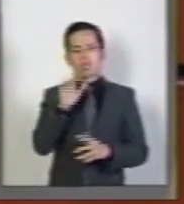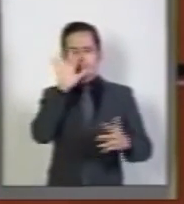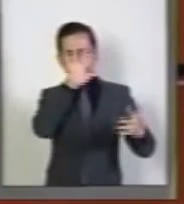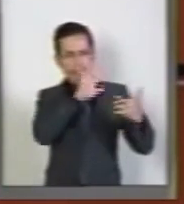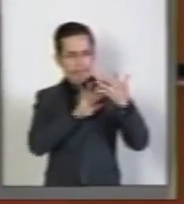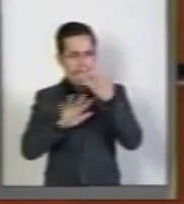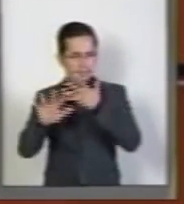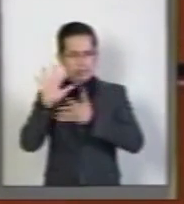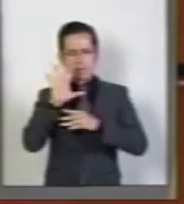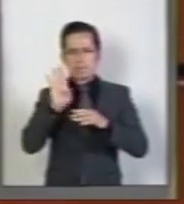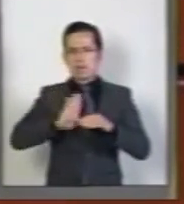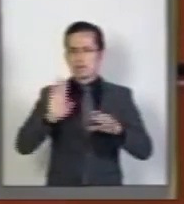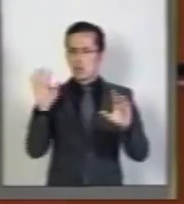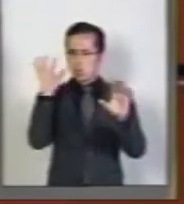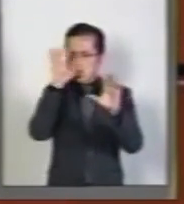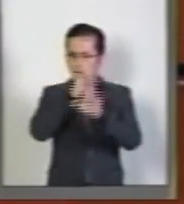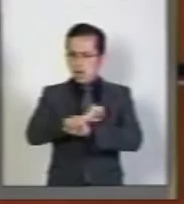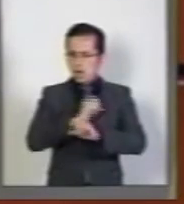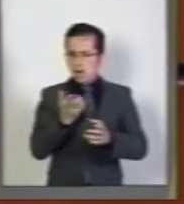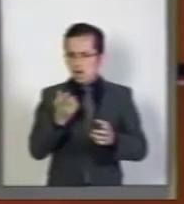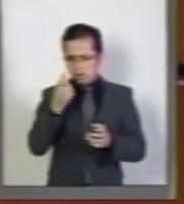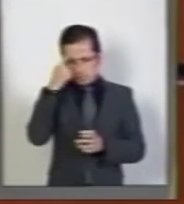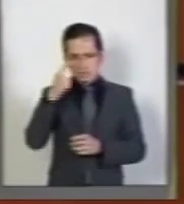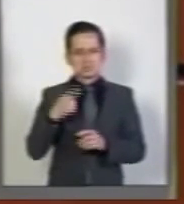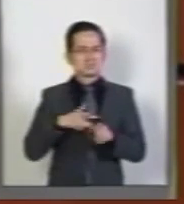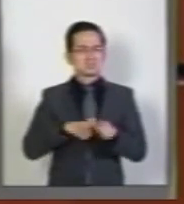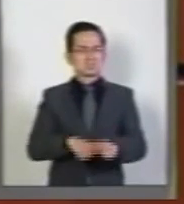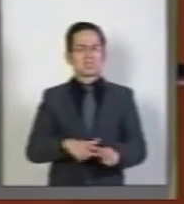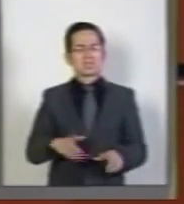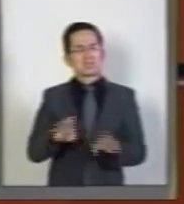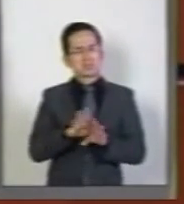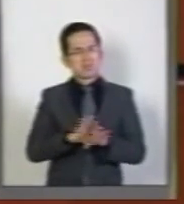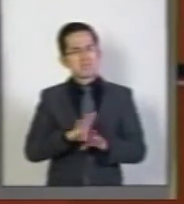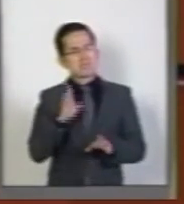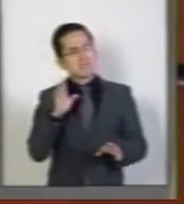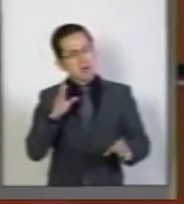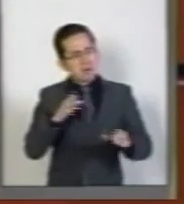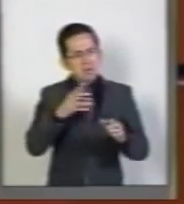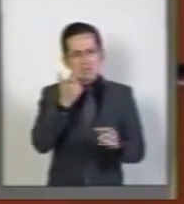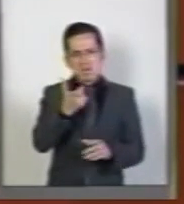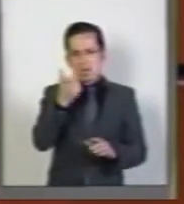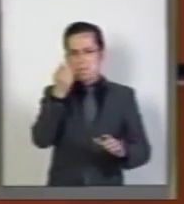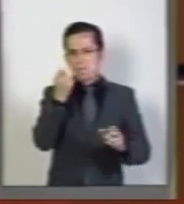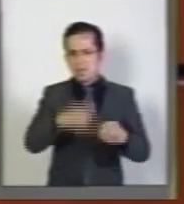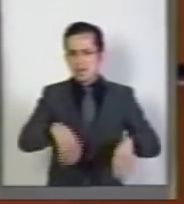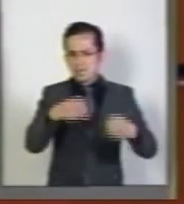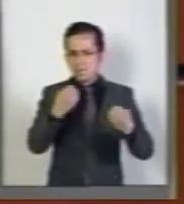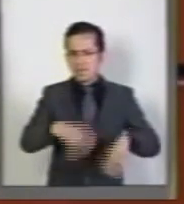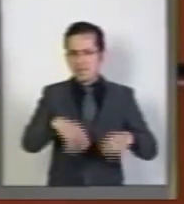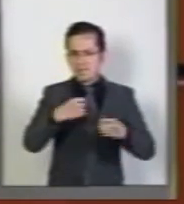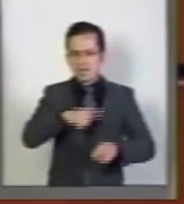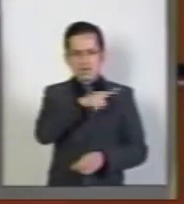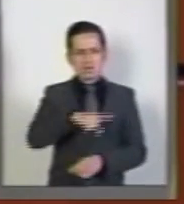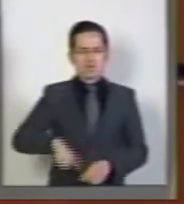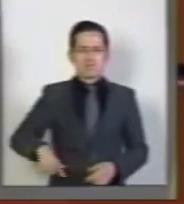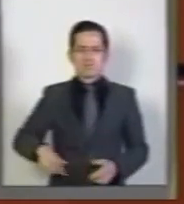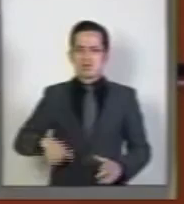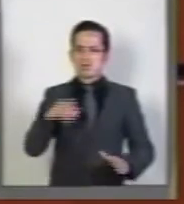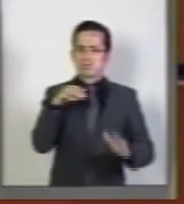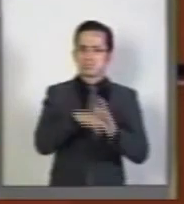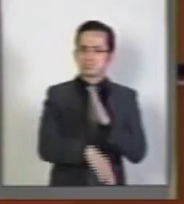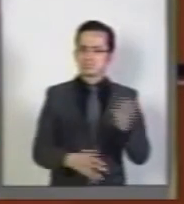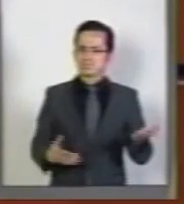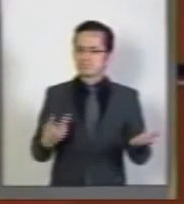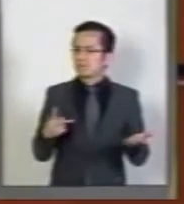grandes fraudes públicos y privados contra el patrimonio estatal, pero desperdiciamos esta oportunidad. Ya lo dijimos